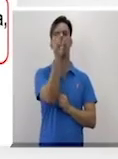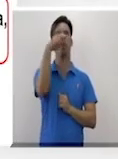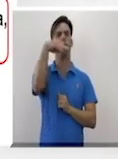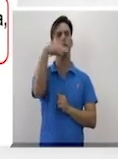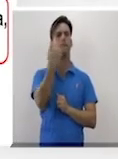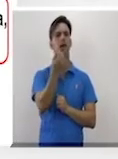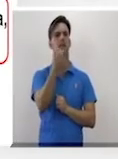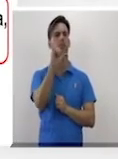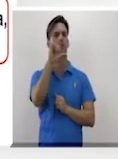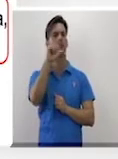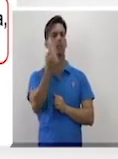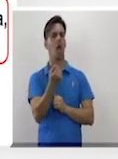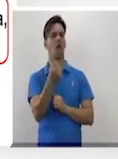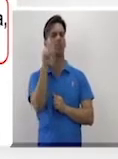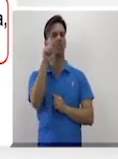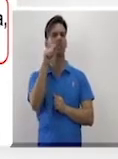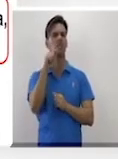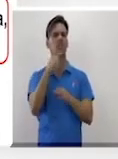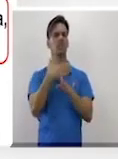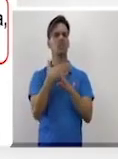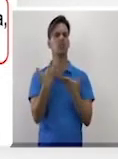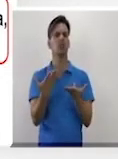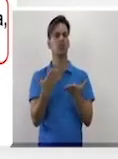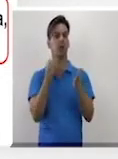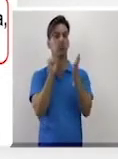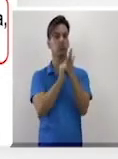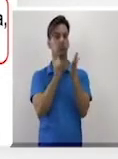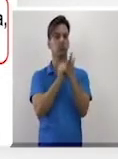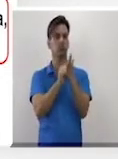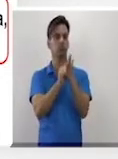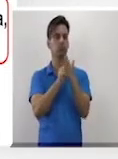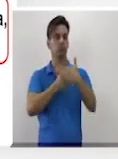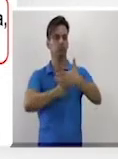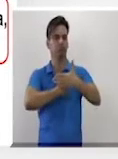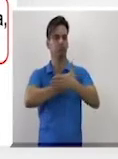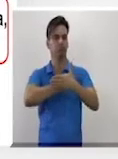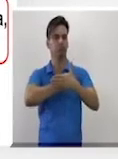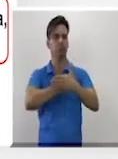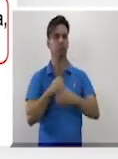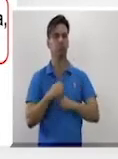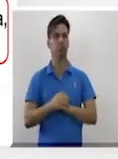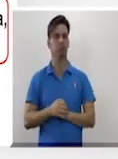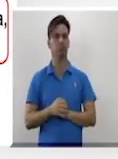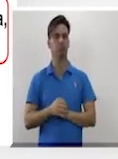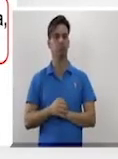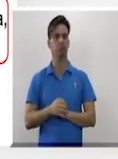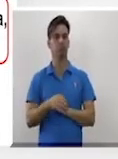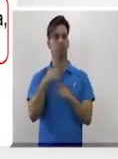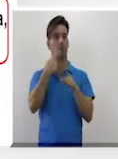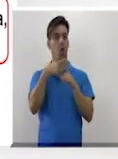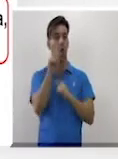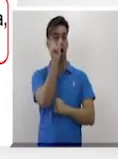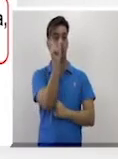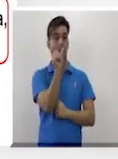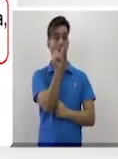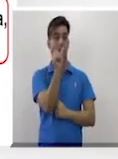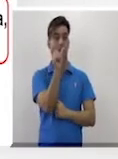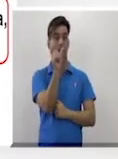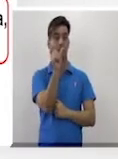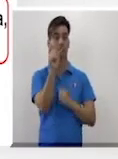en el diccionario, es rellena, sólida, compacta. Y semiesfera, la